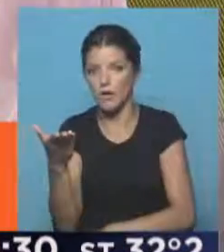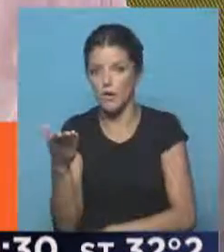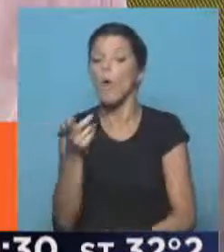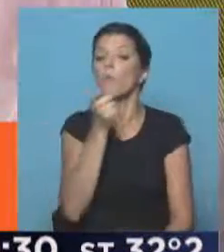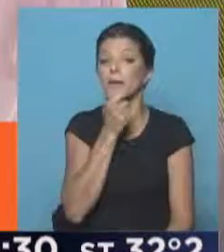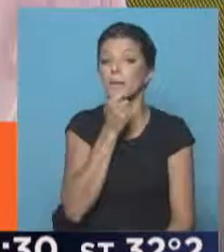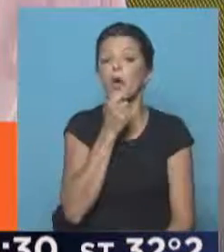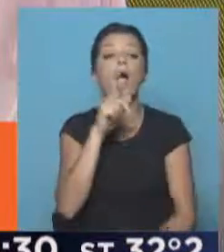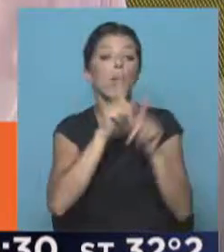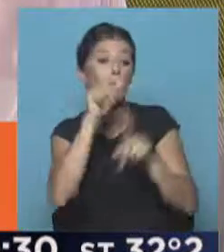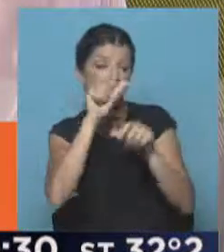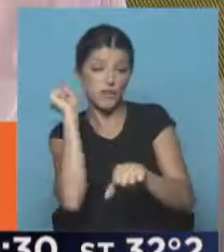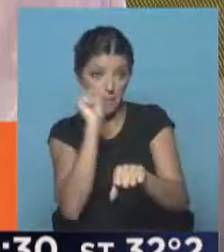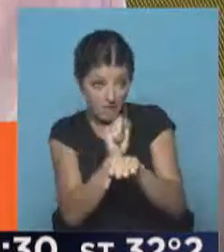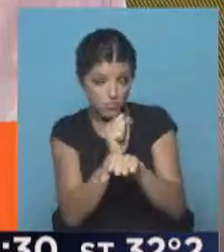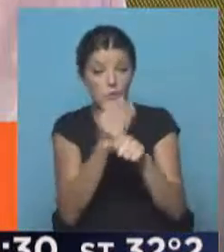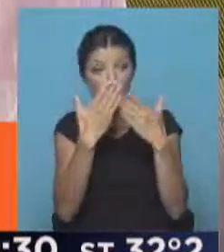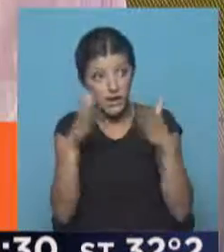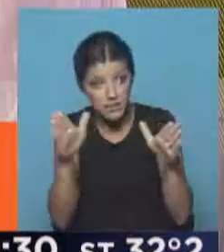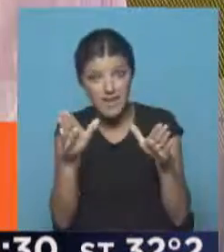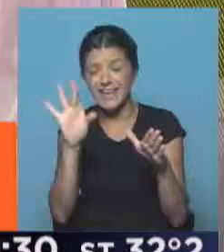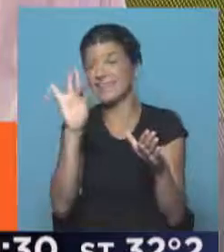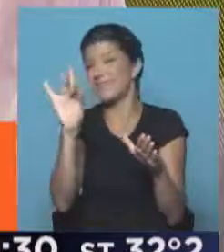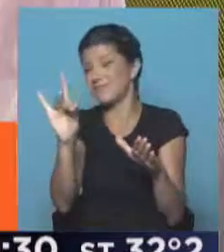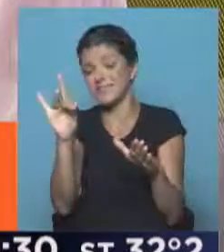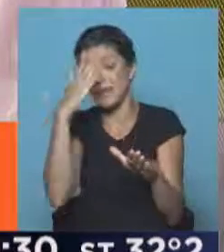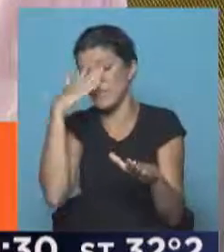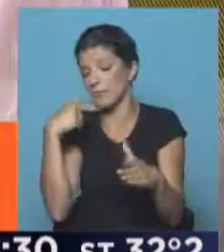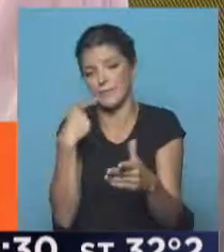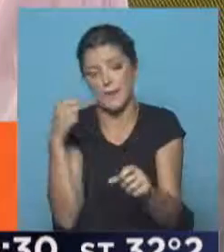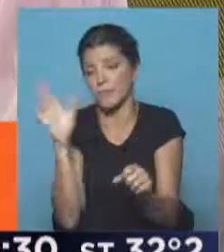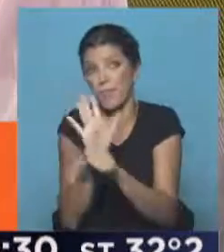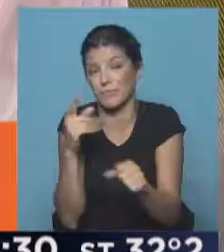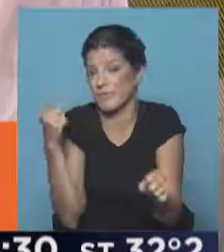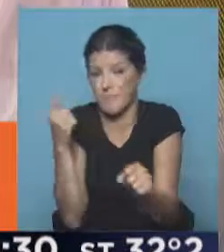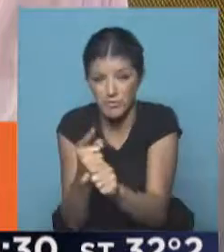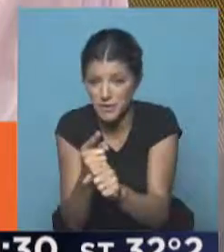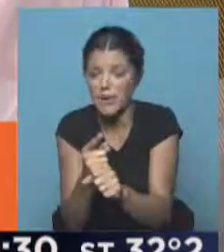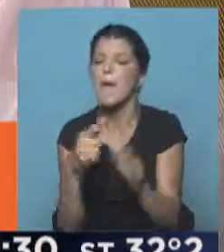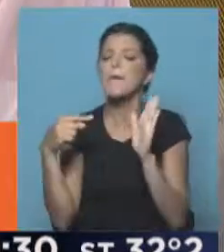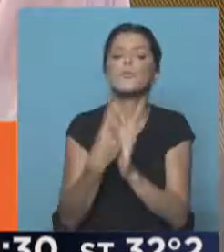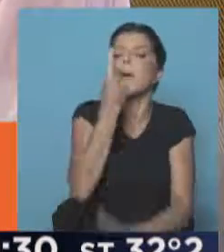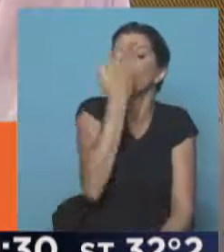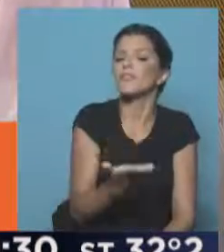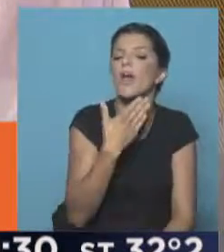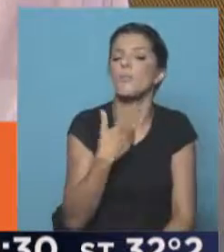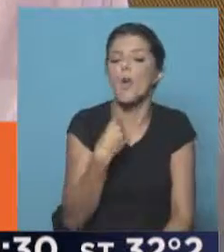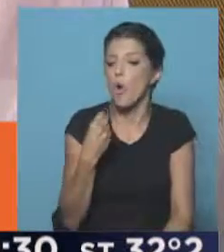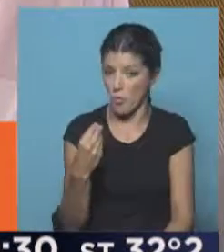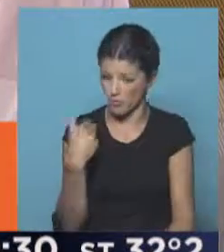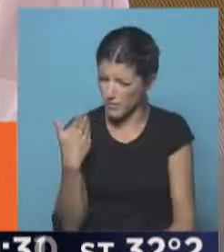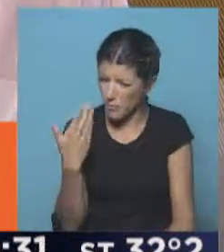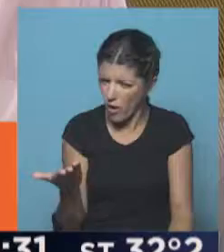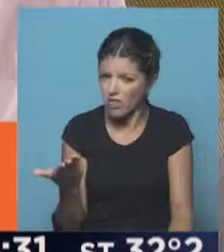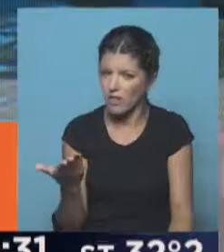están privadas de la libertad y cuesta muchísimo es prácticamente imposible como se reinserta se podrá lograr esto con los enfermos